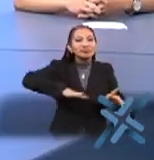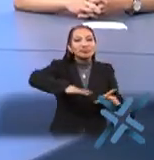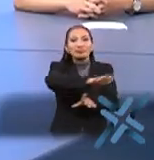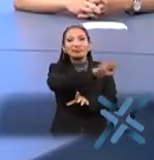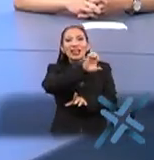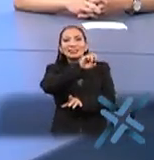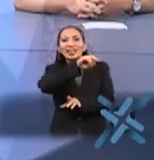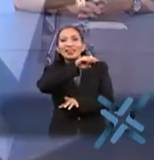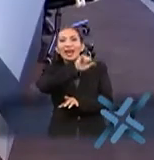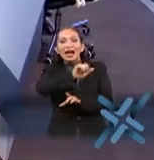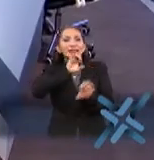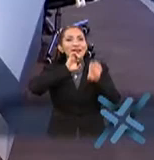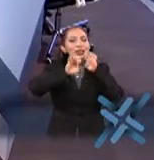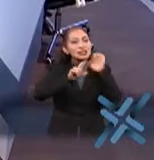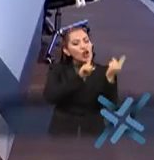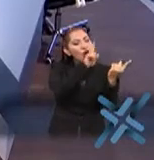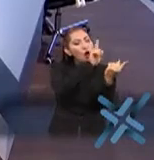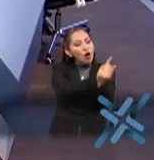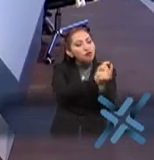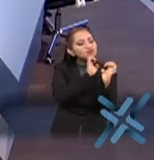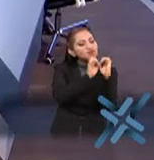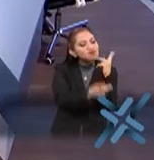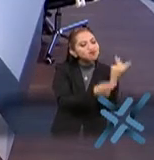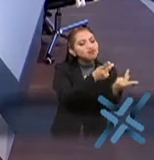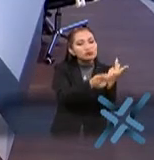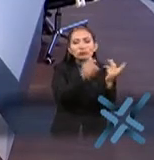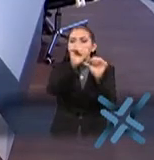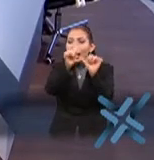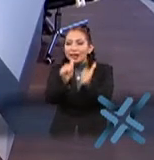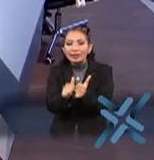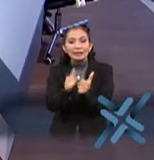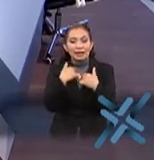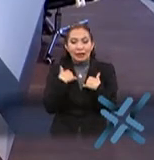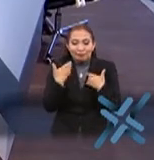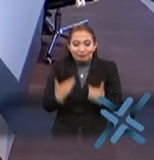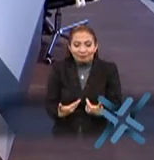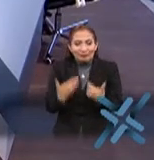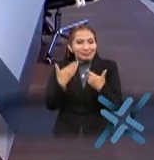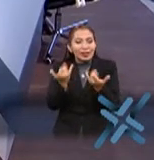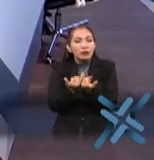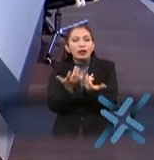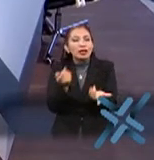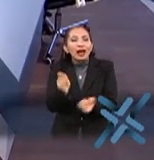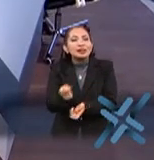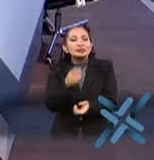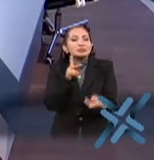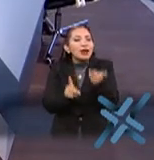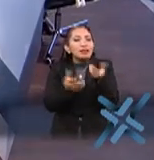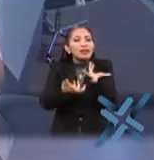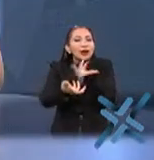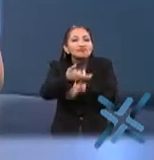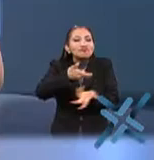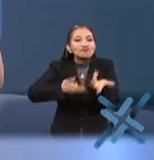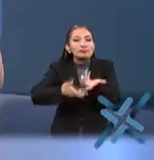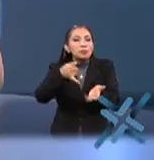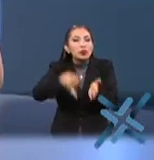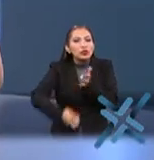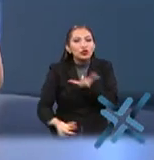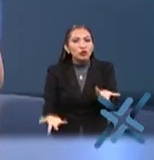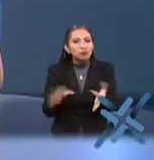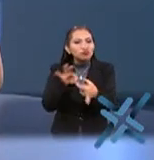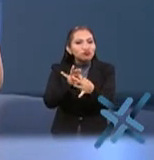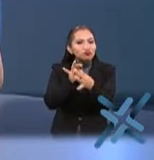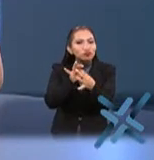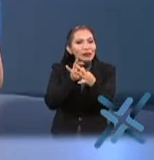desde entrevistar desde la trinchera como también artista, a artistas. ¿Cómo es ese diálogo? ¿Qué tan profundo se